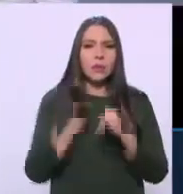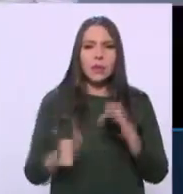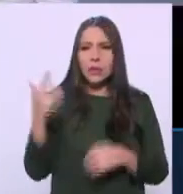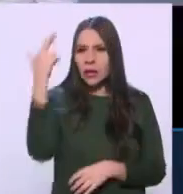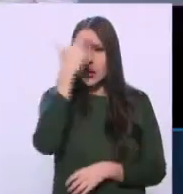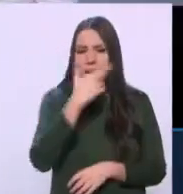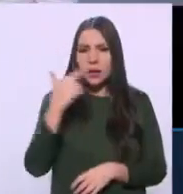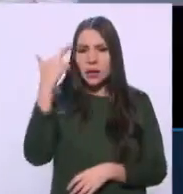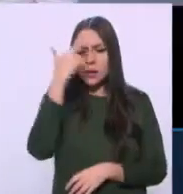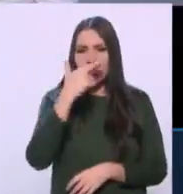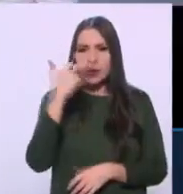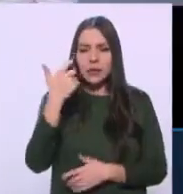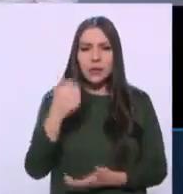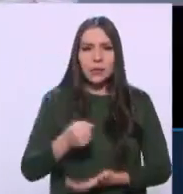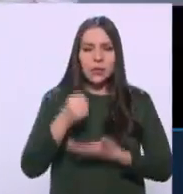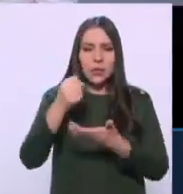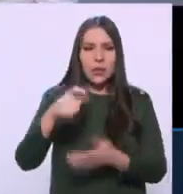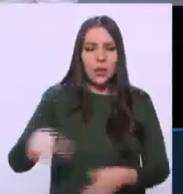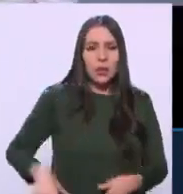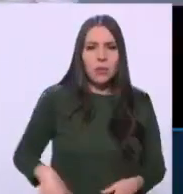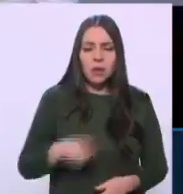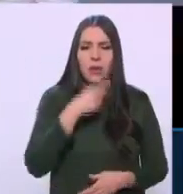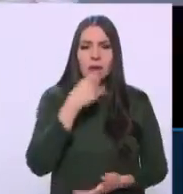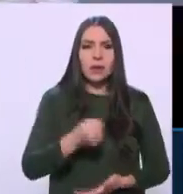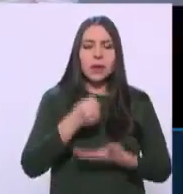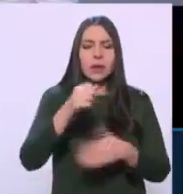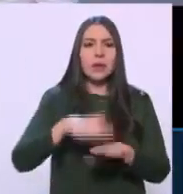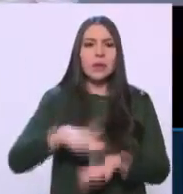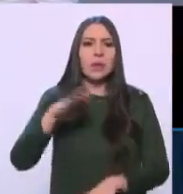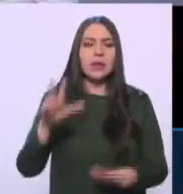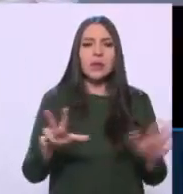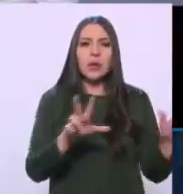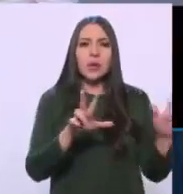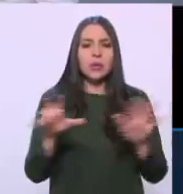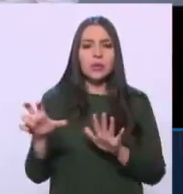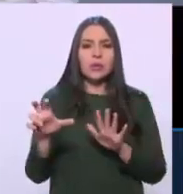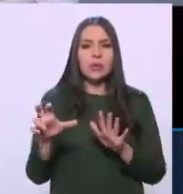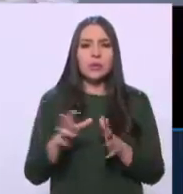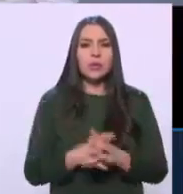cuenta pública veíamos que pues este monto es de más de